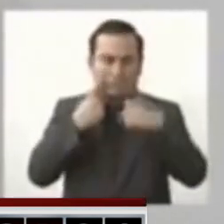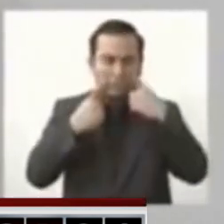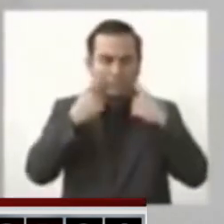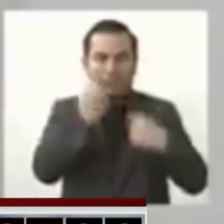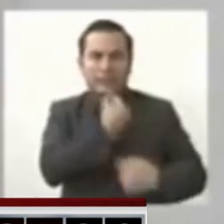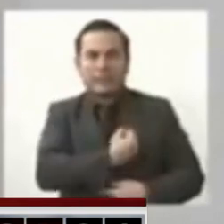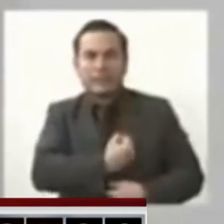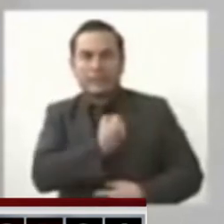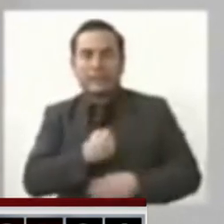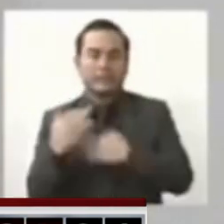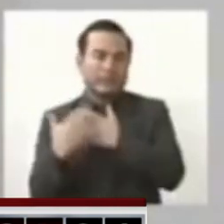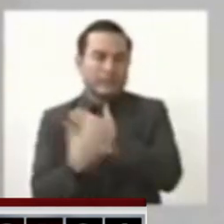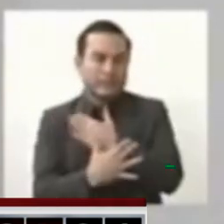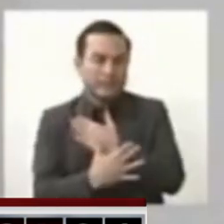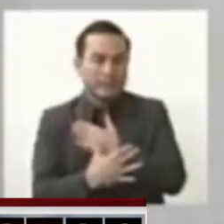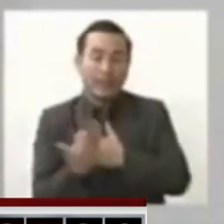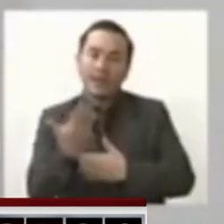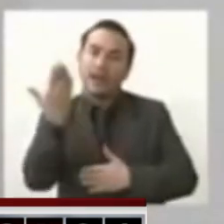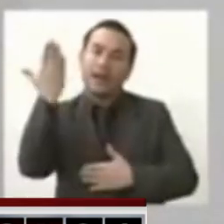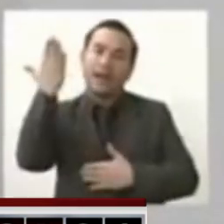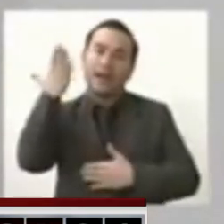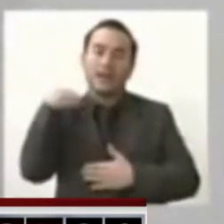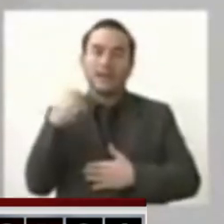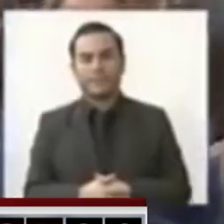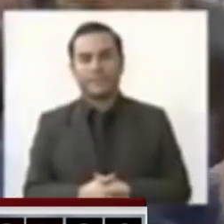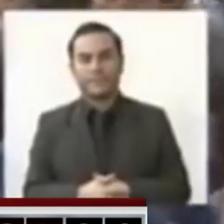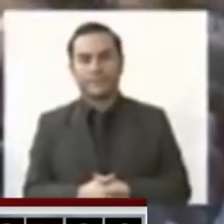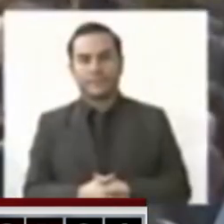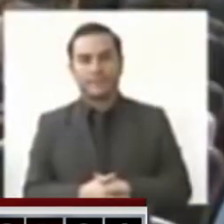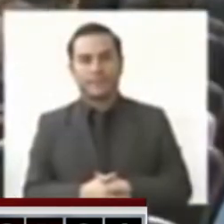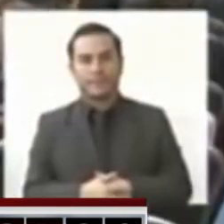y sangre con la firma de los históricos